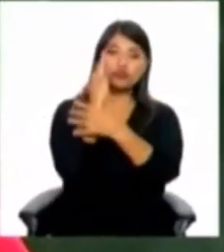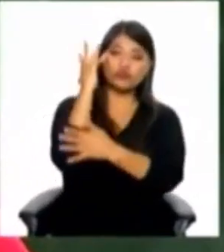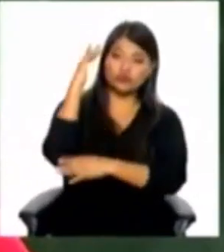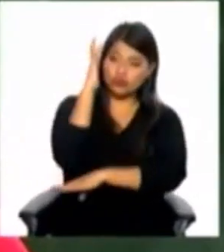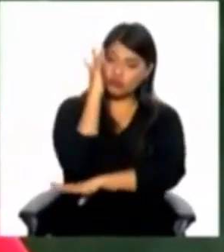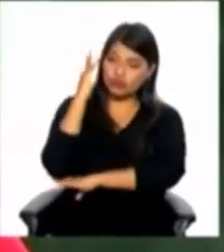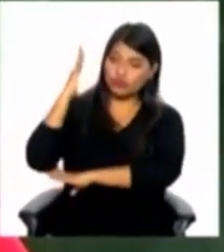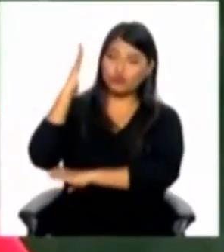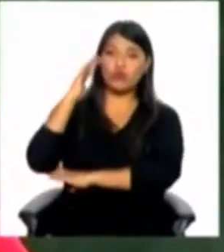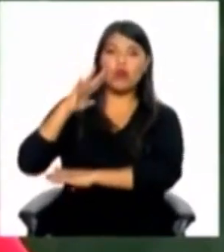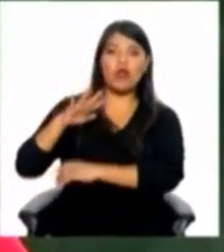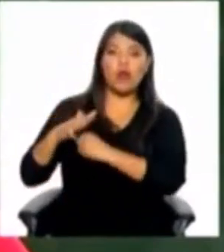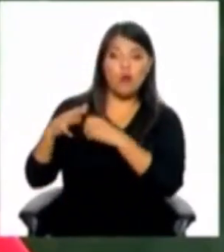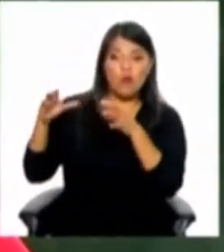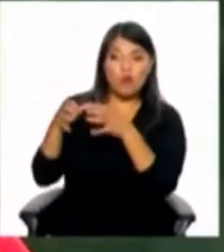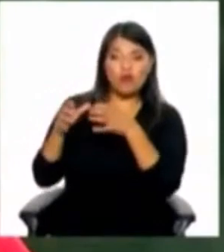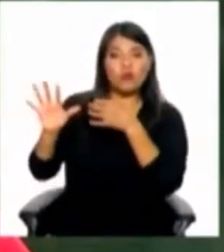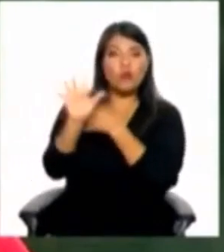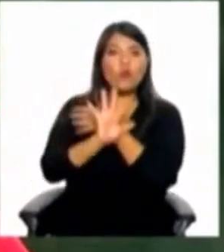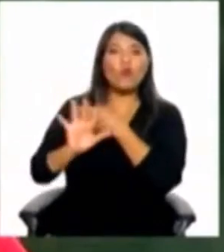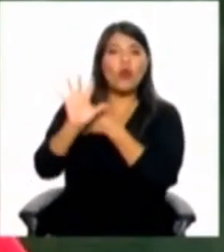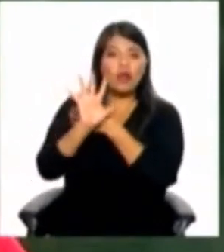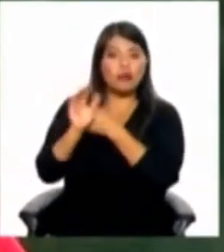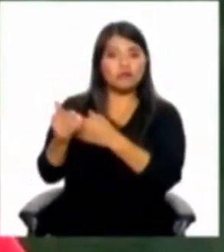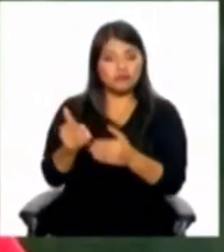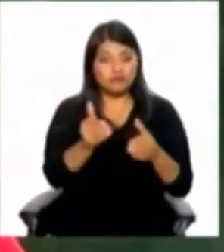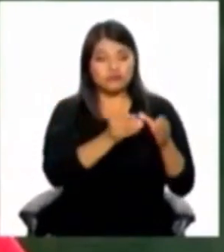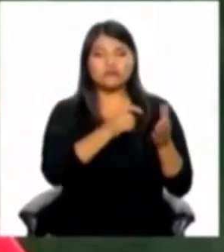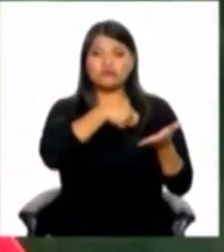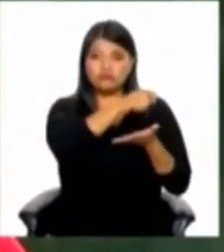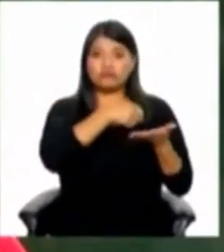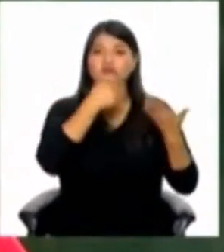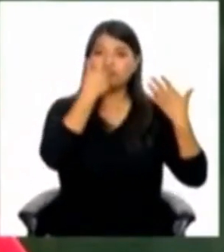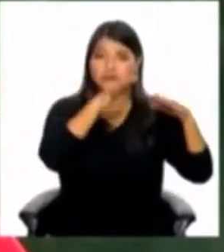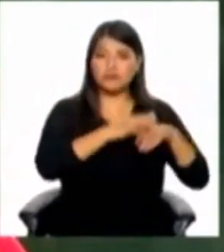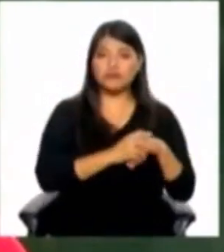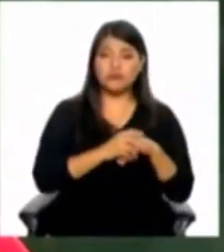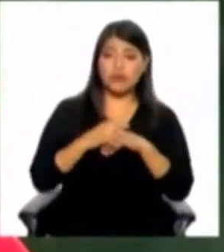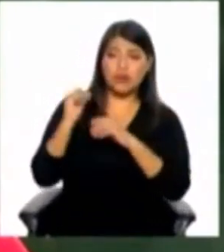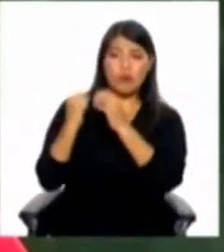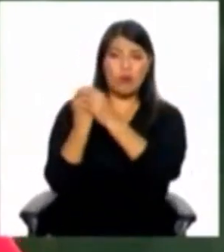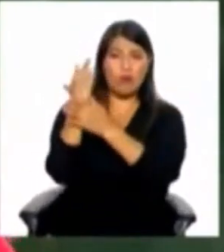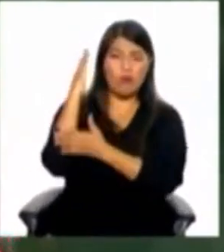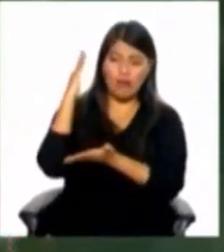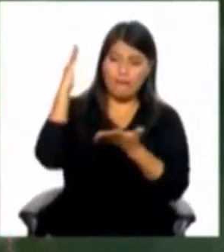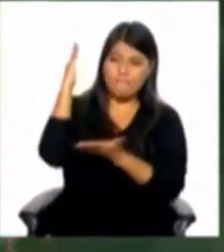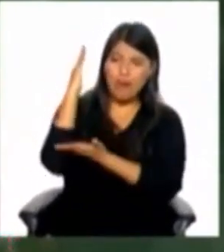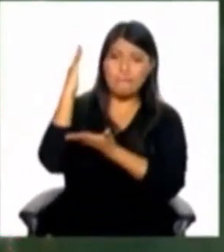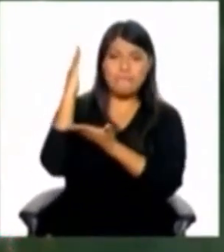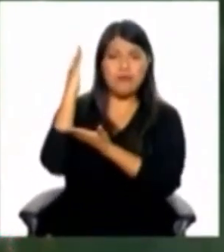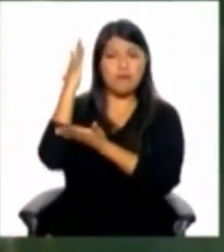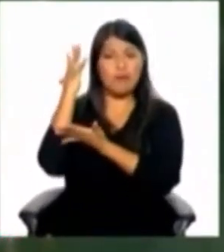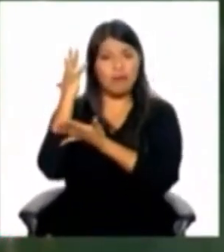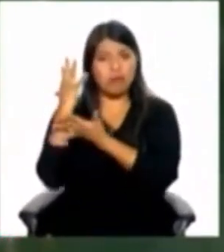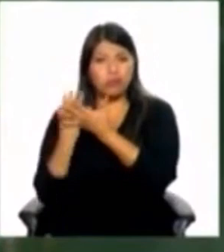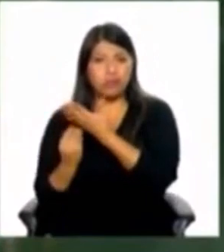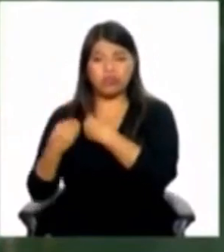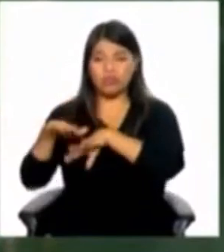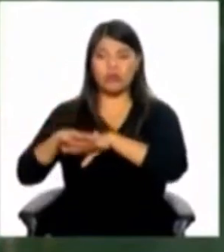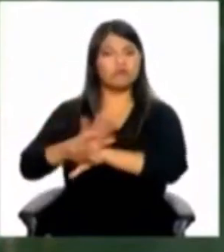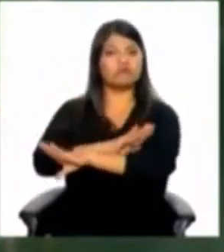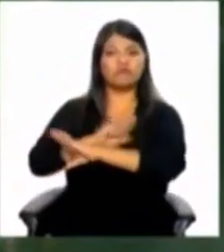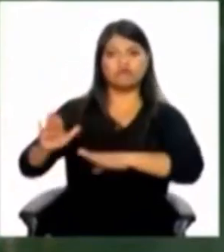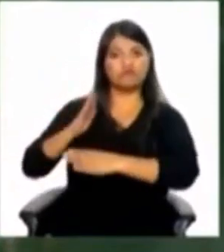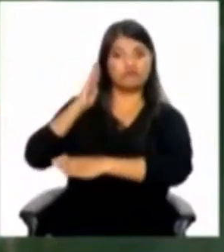y uso sostenible de la Amazonía, el combate a la deforestación y la acción urgente para evitar